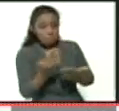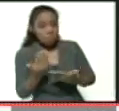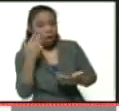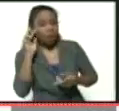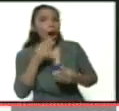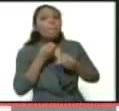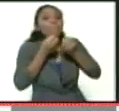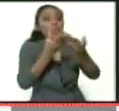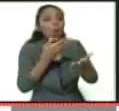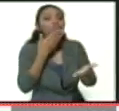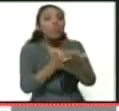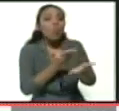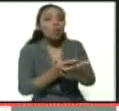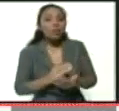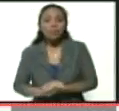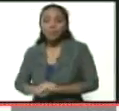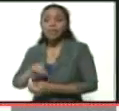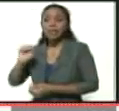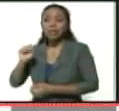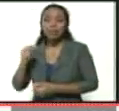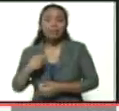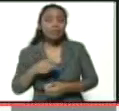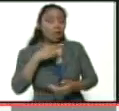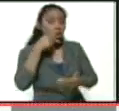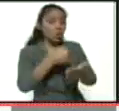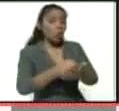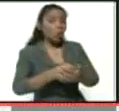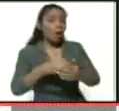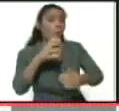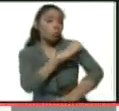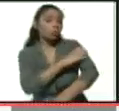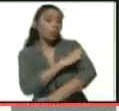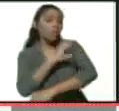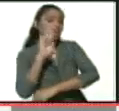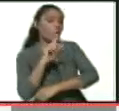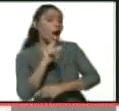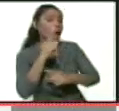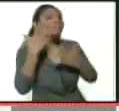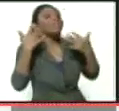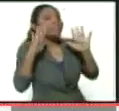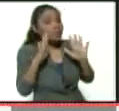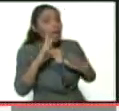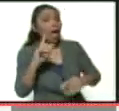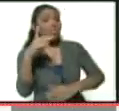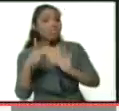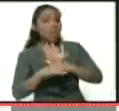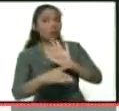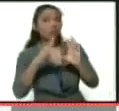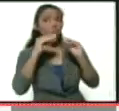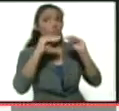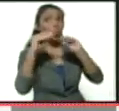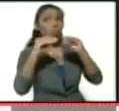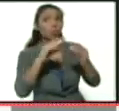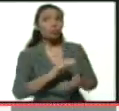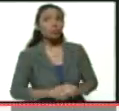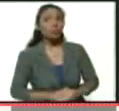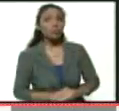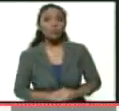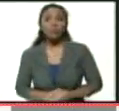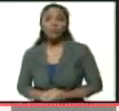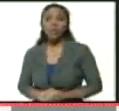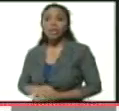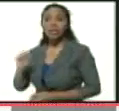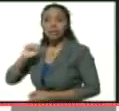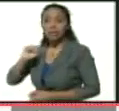su propuesta, pues. Así es. En nombre de la oposición venezolana, como debe ser, ahí seguramente sí va a tener derecho a hablar, pues. Así es, no.